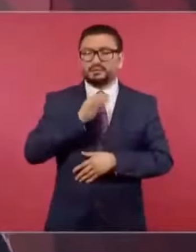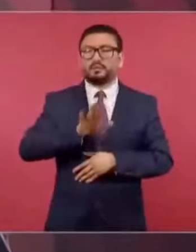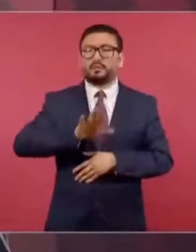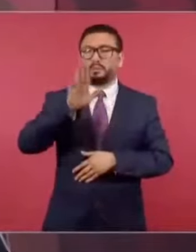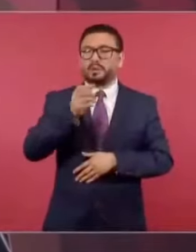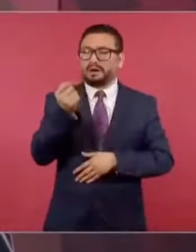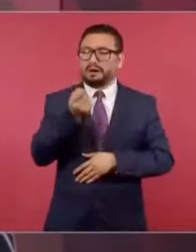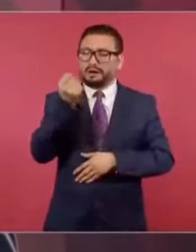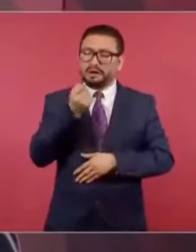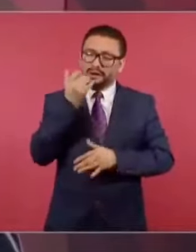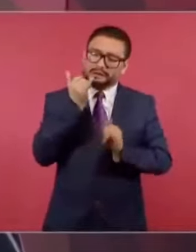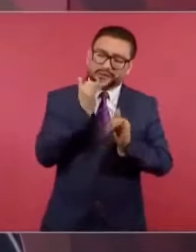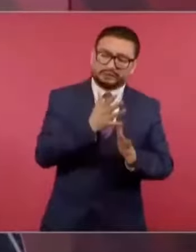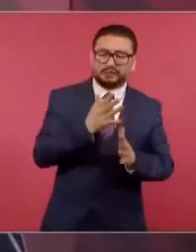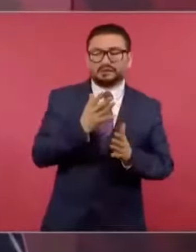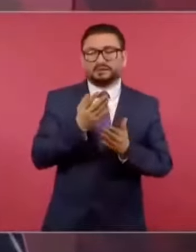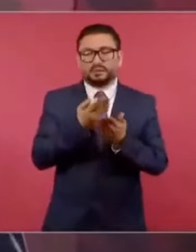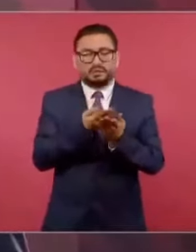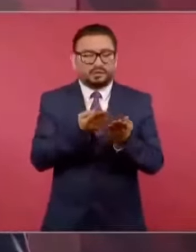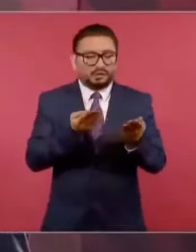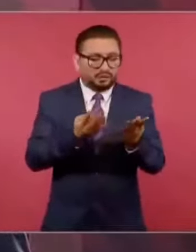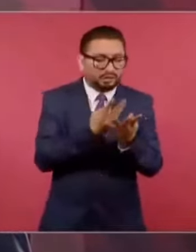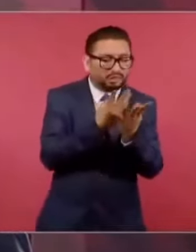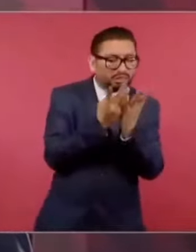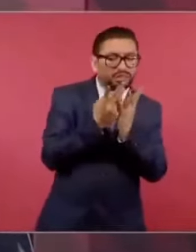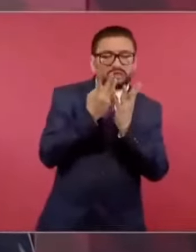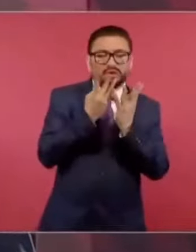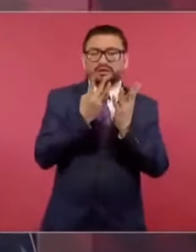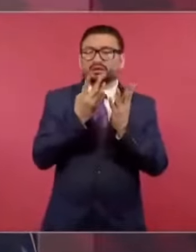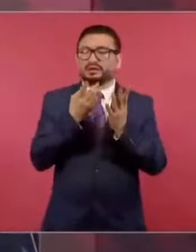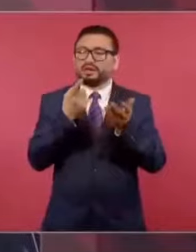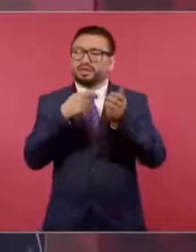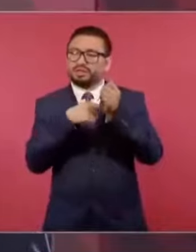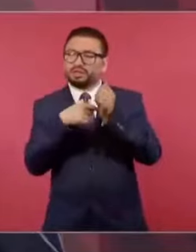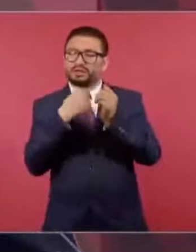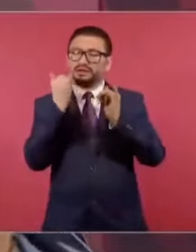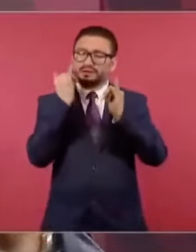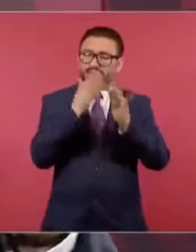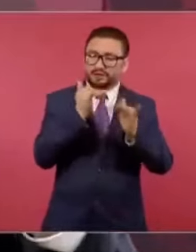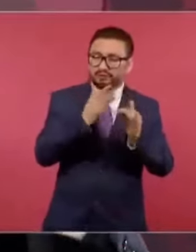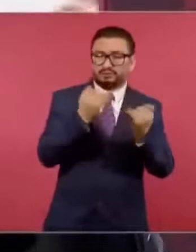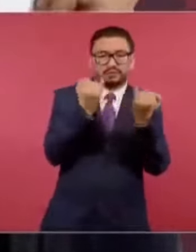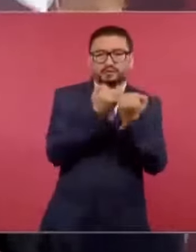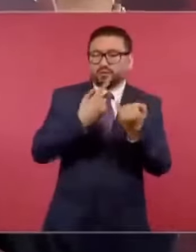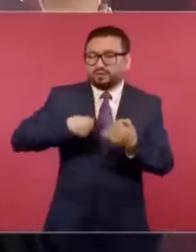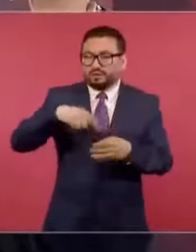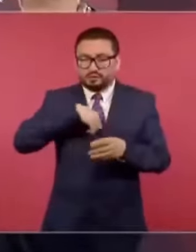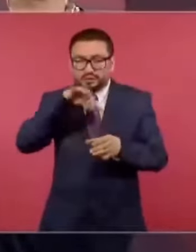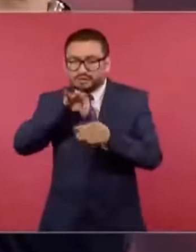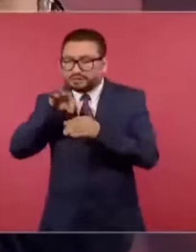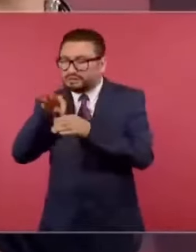y